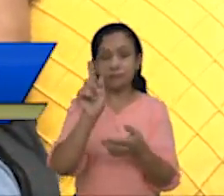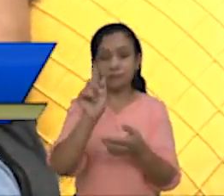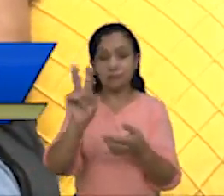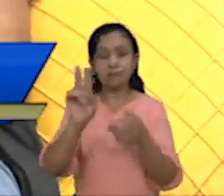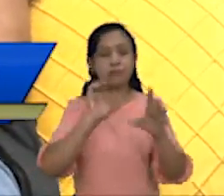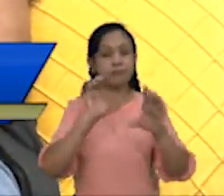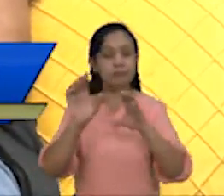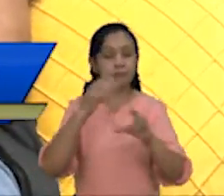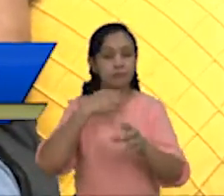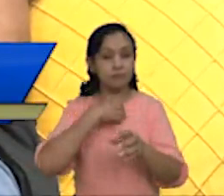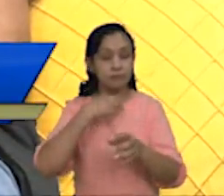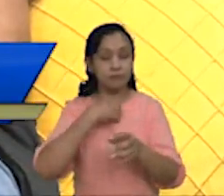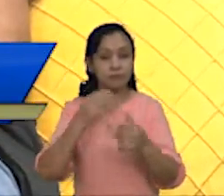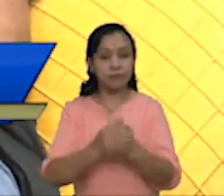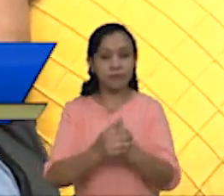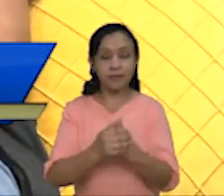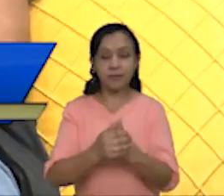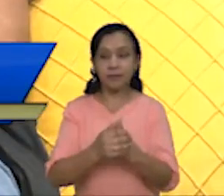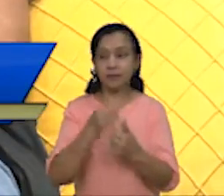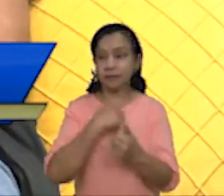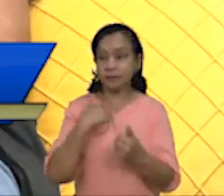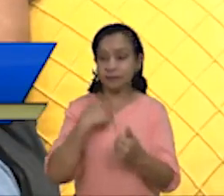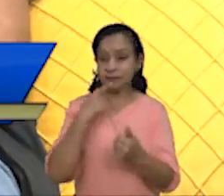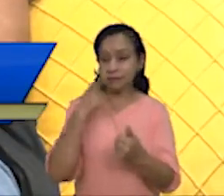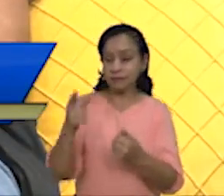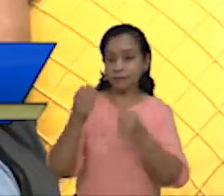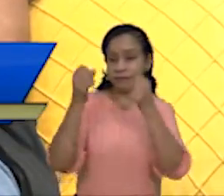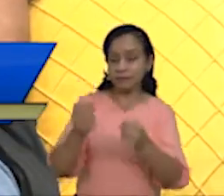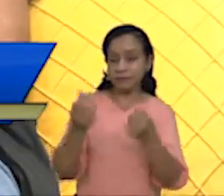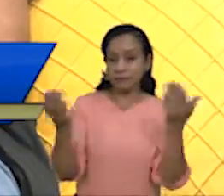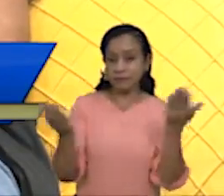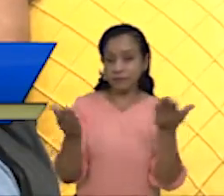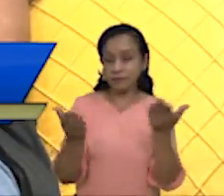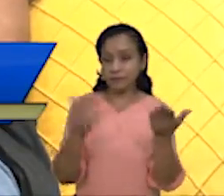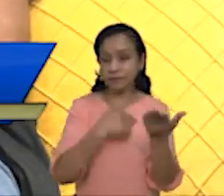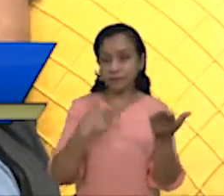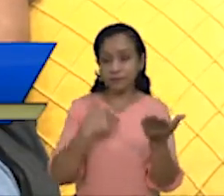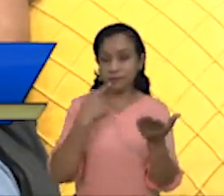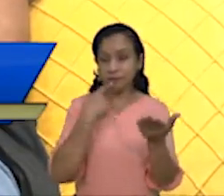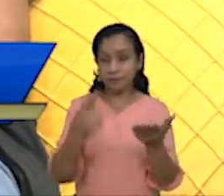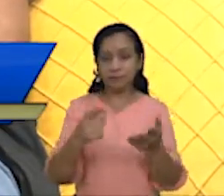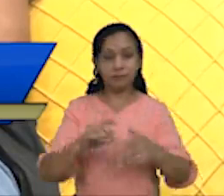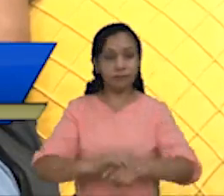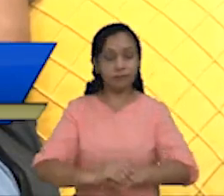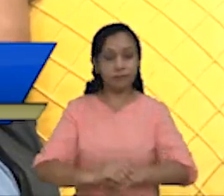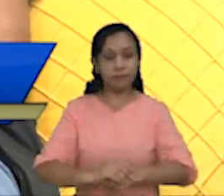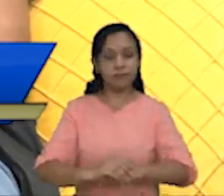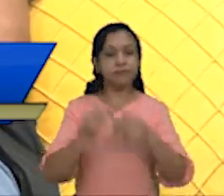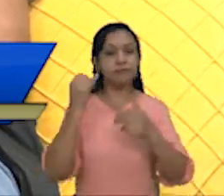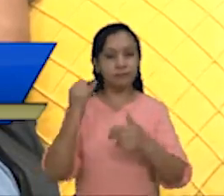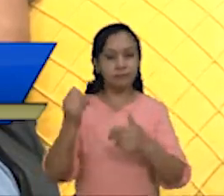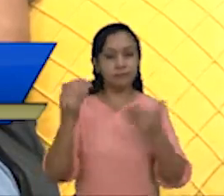de comunicación nuestros. O sea, eso ocurre, eso que está diciendo José Leonel. Entonces, ahí vamos a cuestionar si